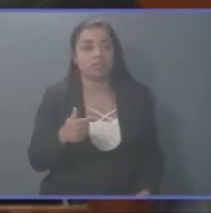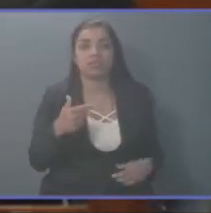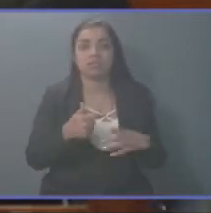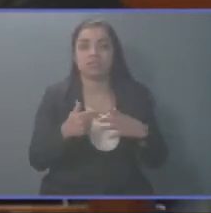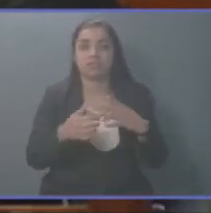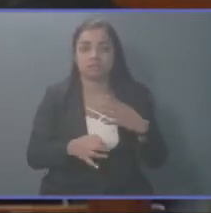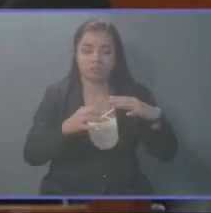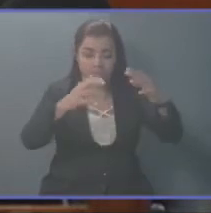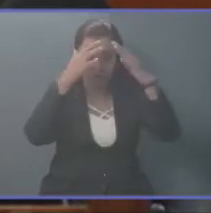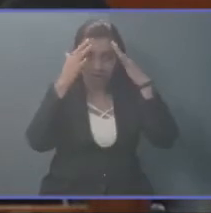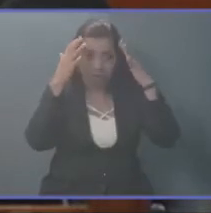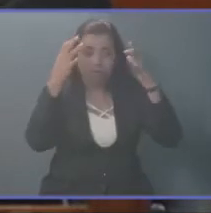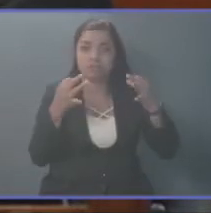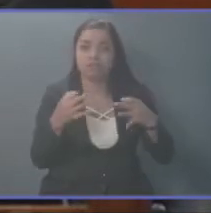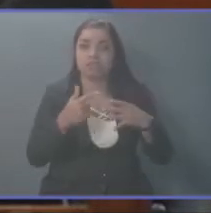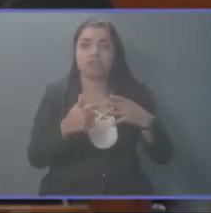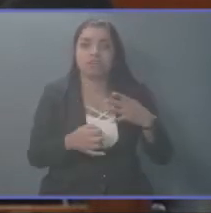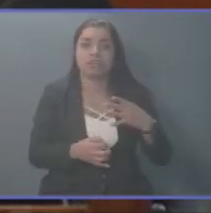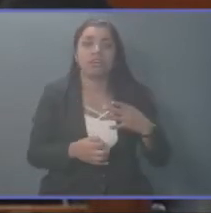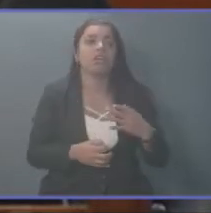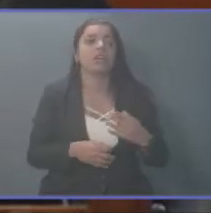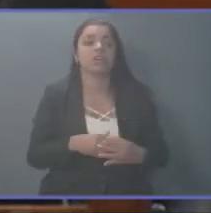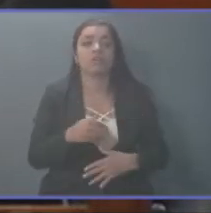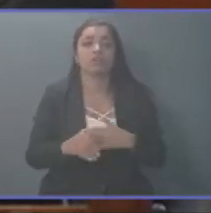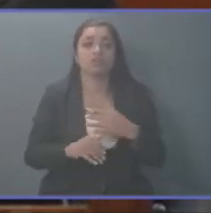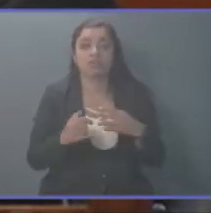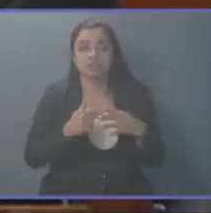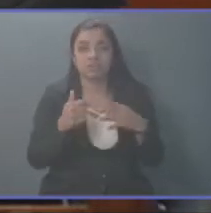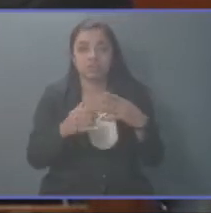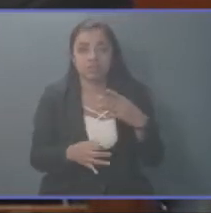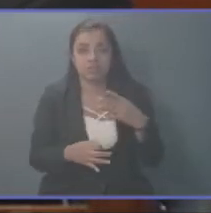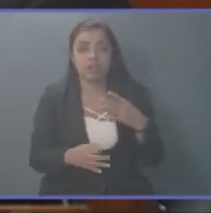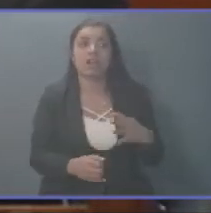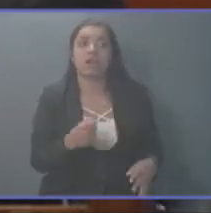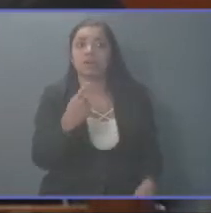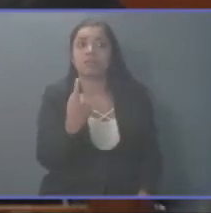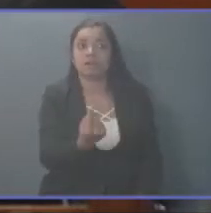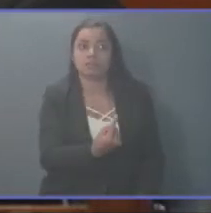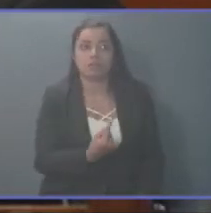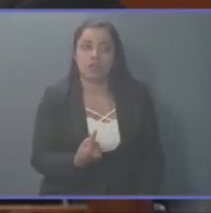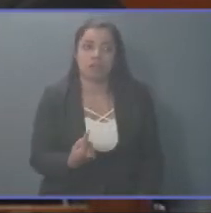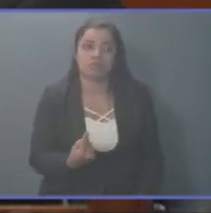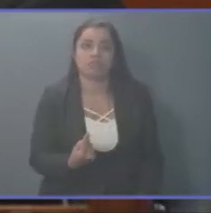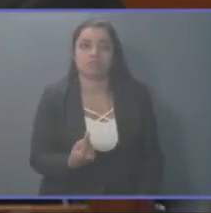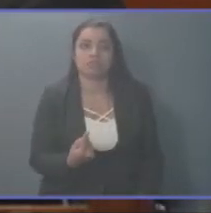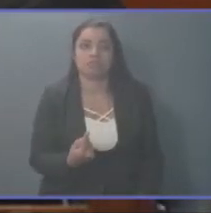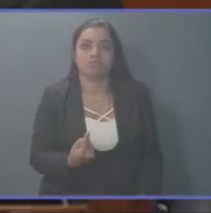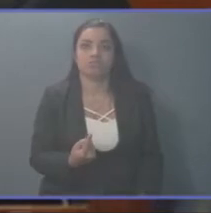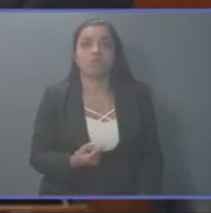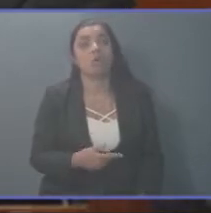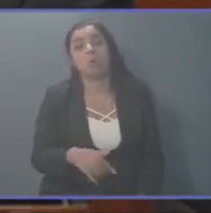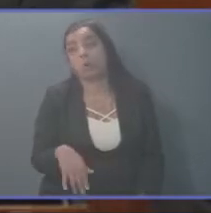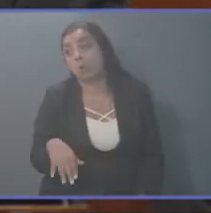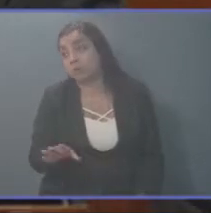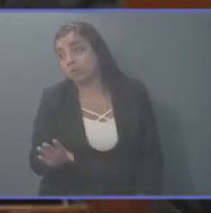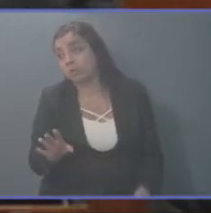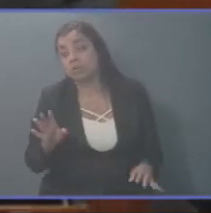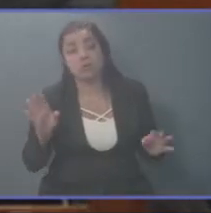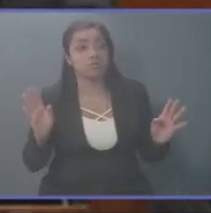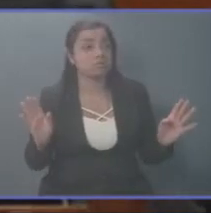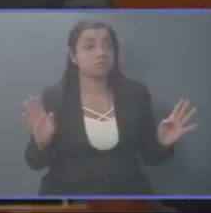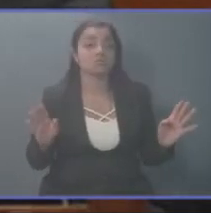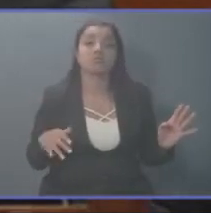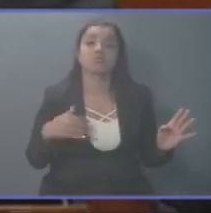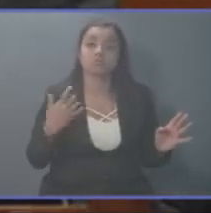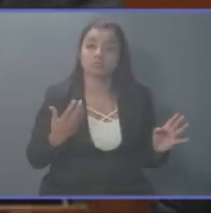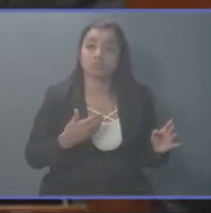derogando dicho decreto, la distinción honorífica a una persona. O si no, pues, ahí